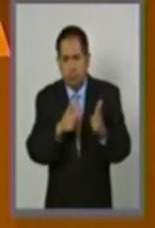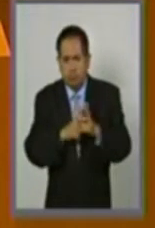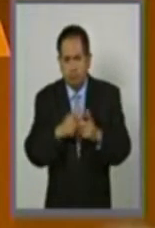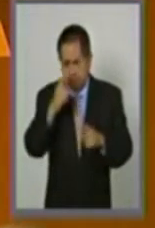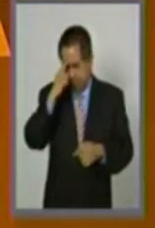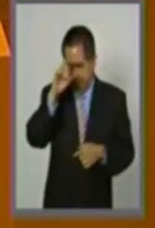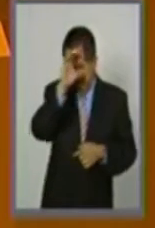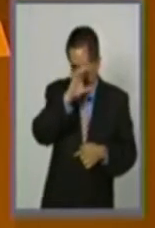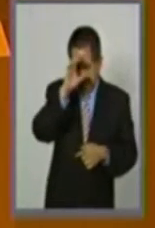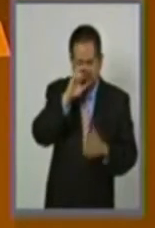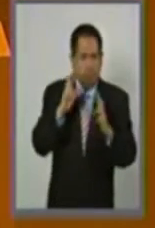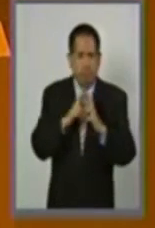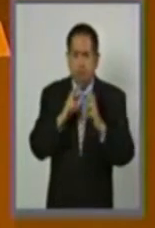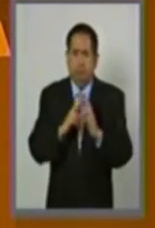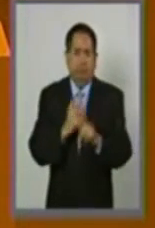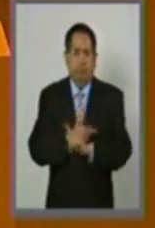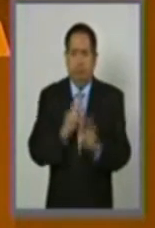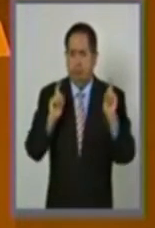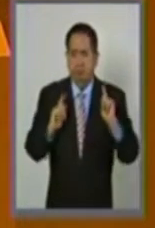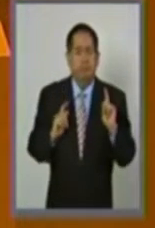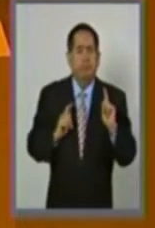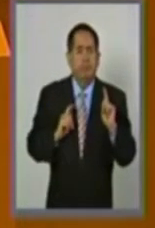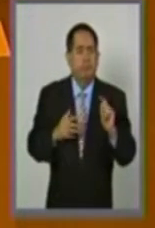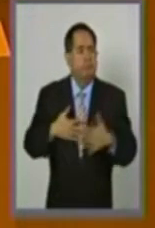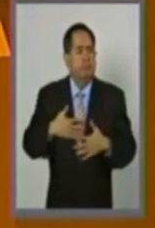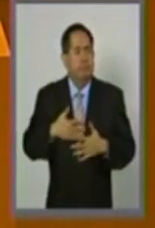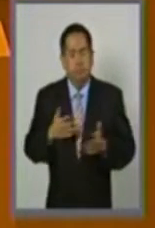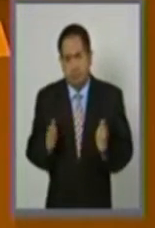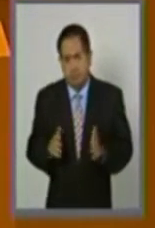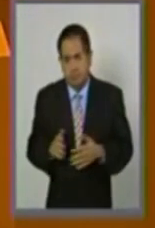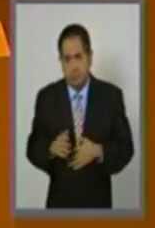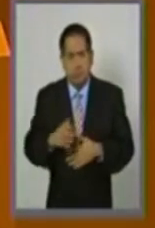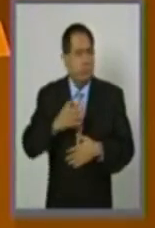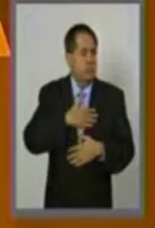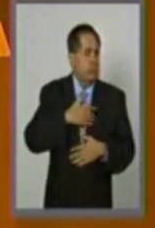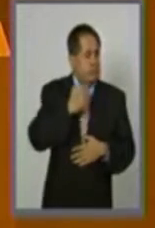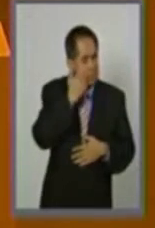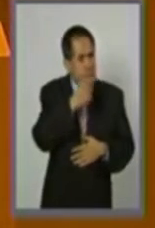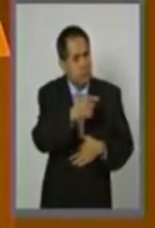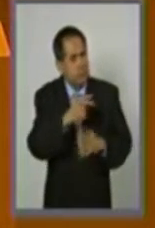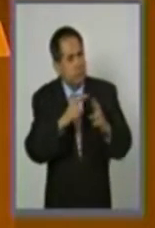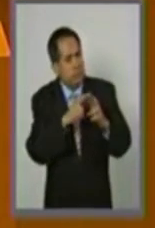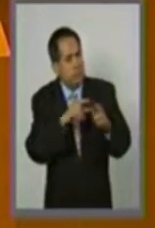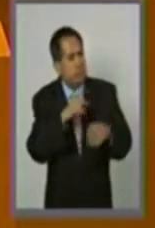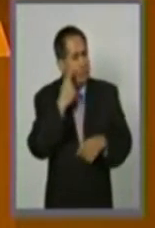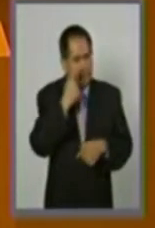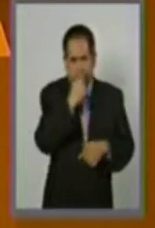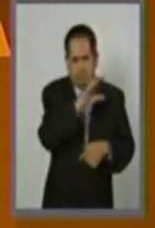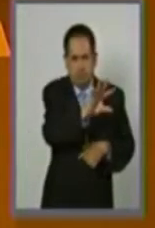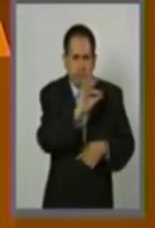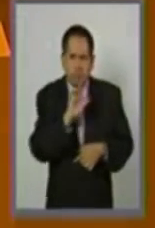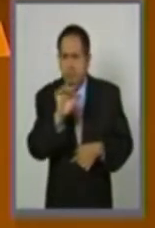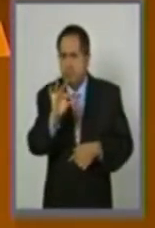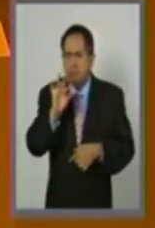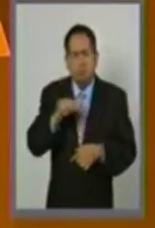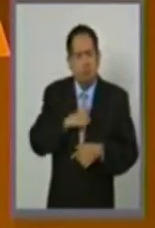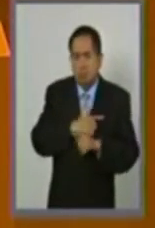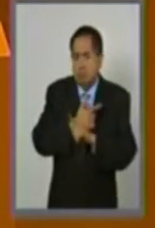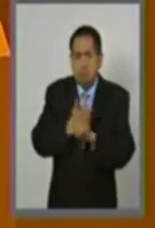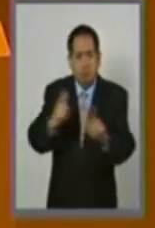conciencia y de religión, y a tener o adoptar en su caso la de su agrado. De